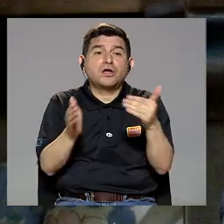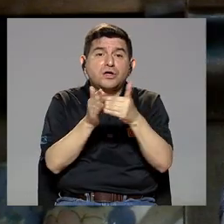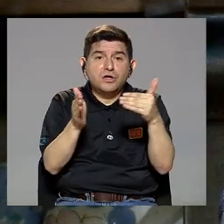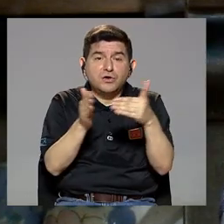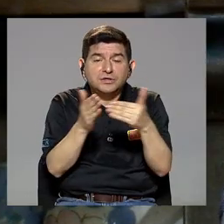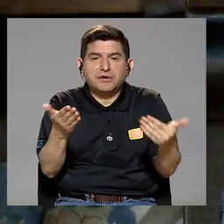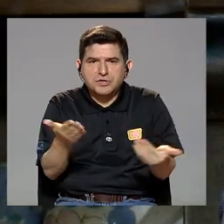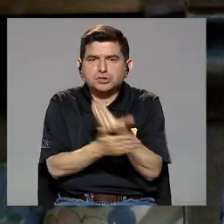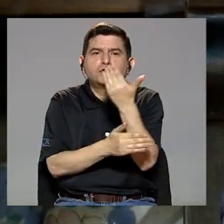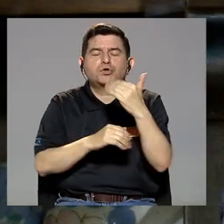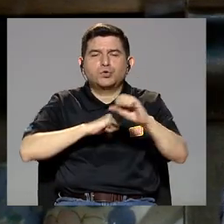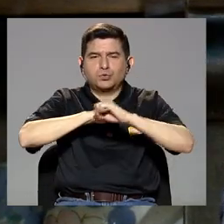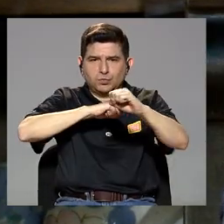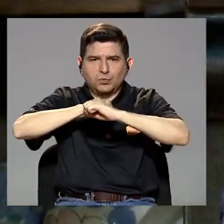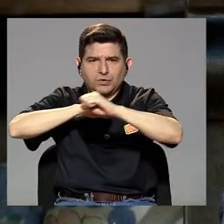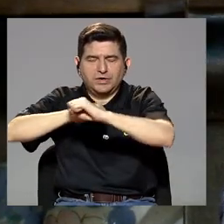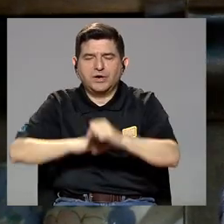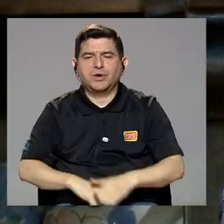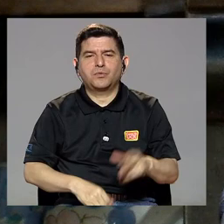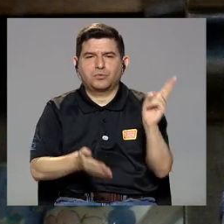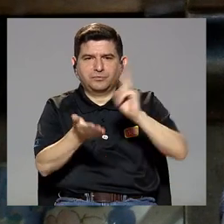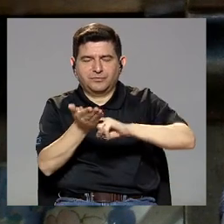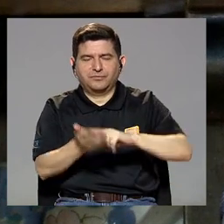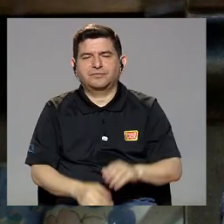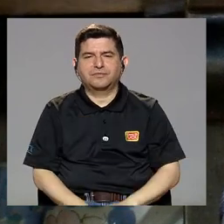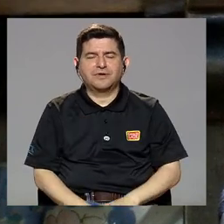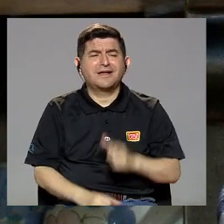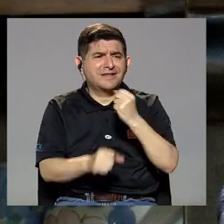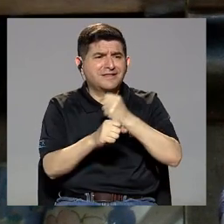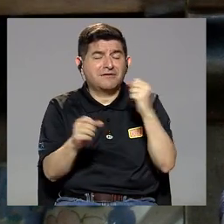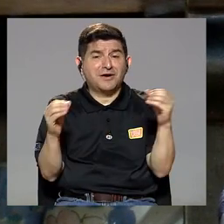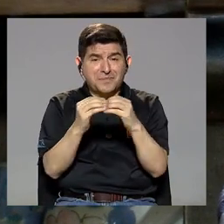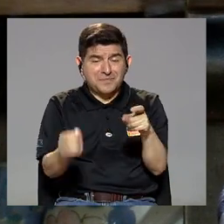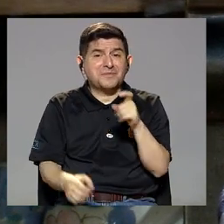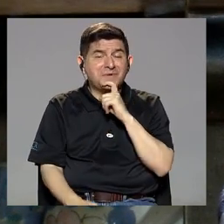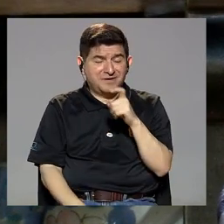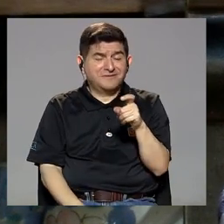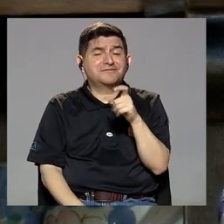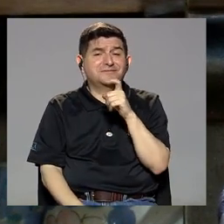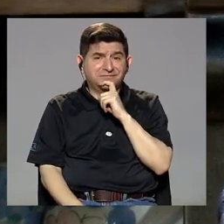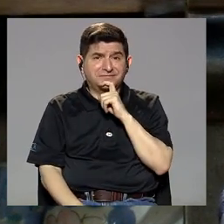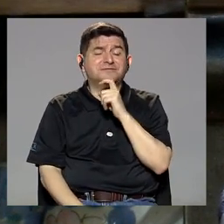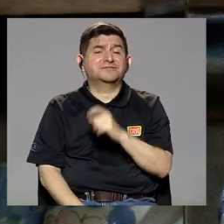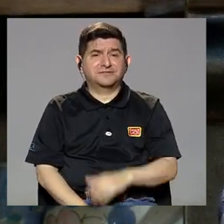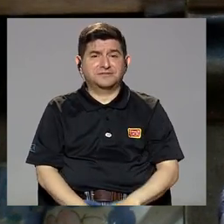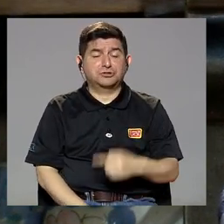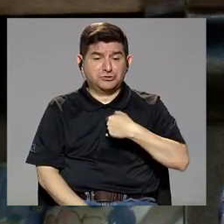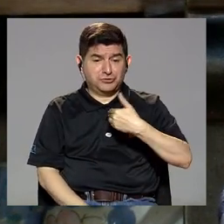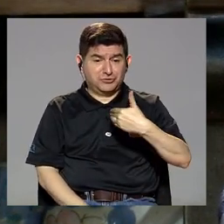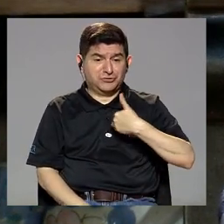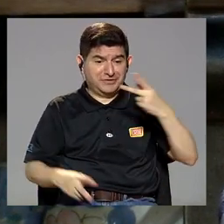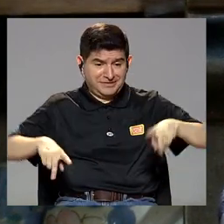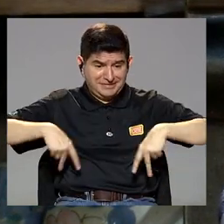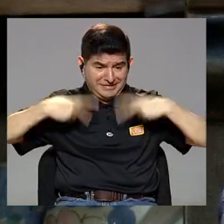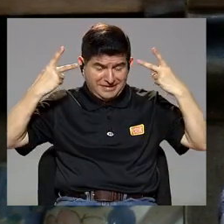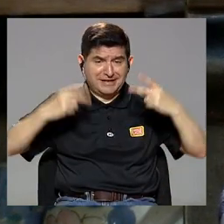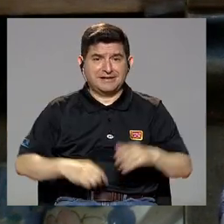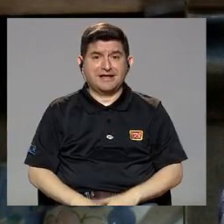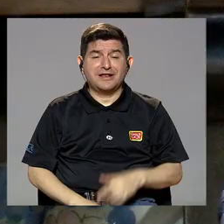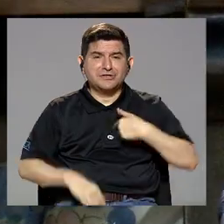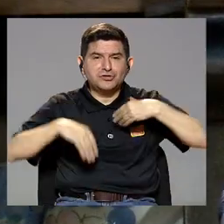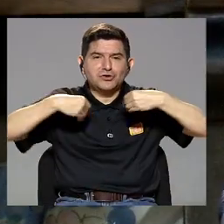anuncios y así muchos hay uno de los trabajos más difíciles que he tenido yo en la vida es la de